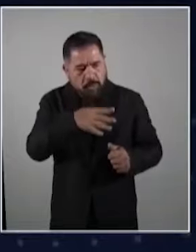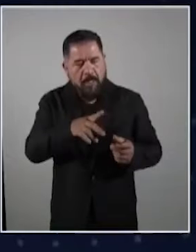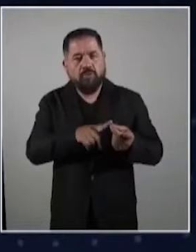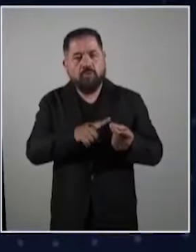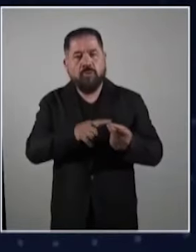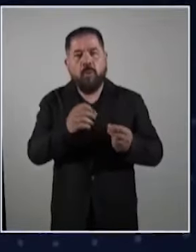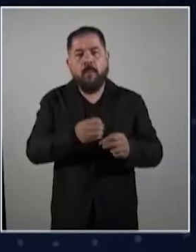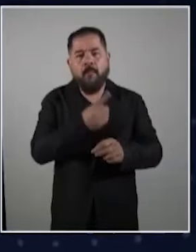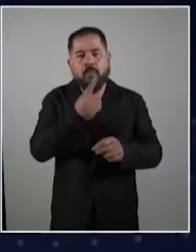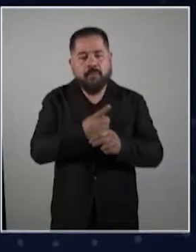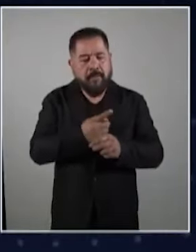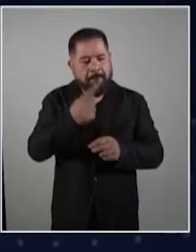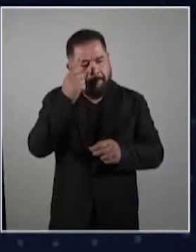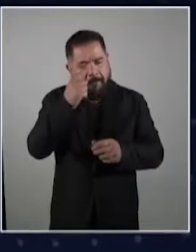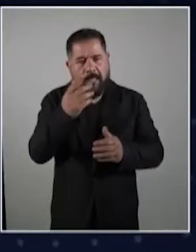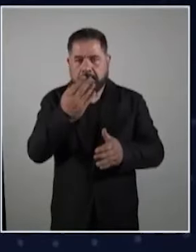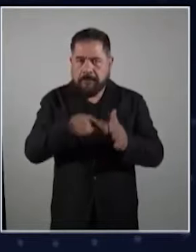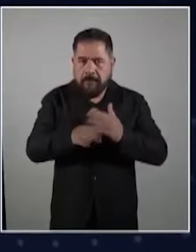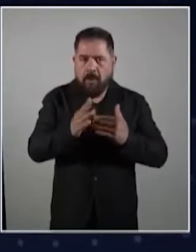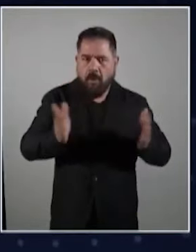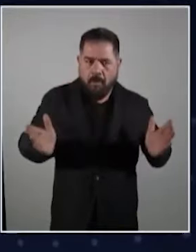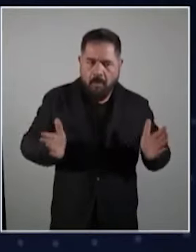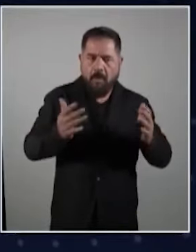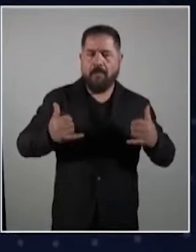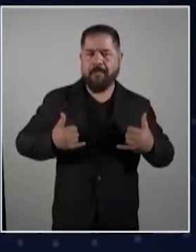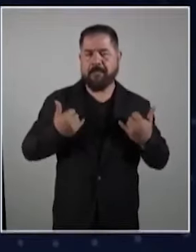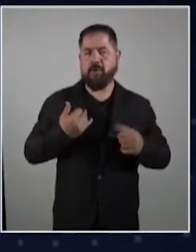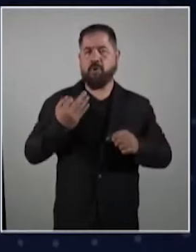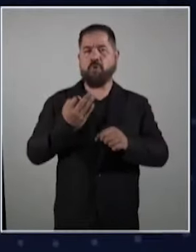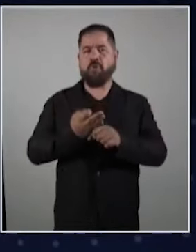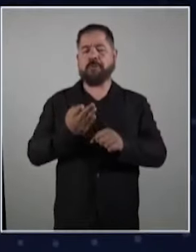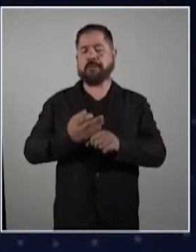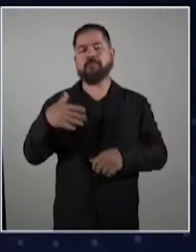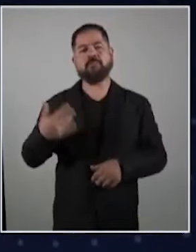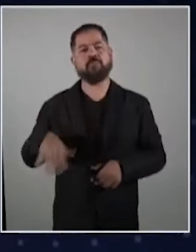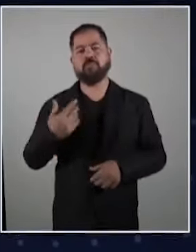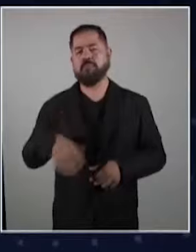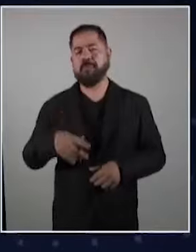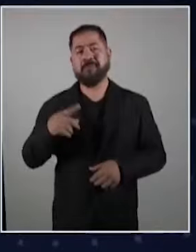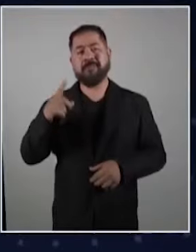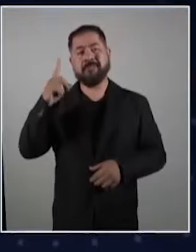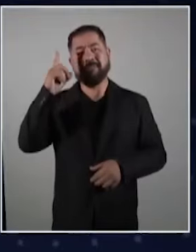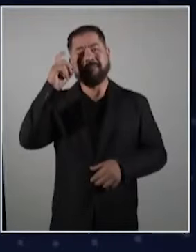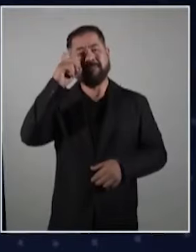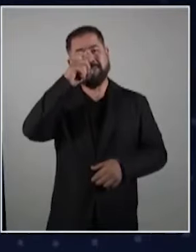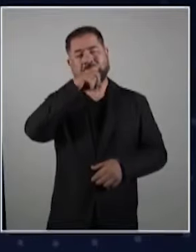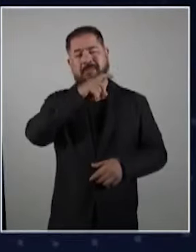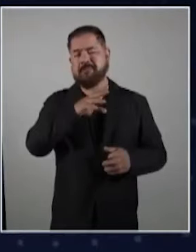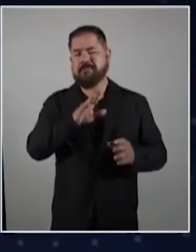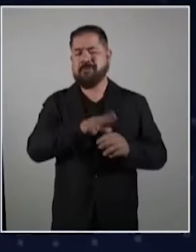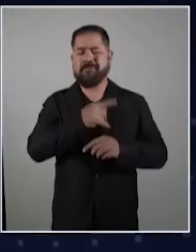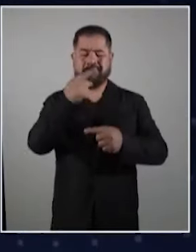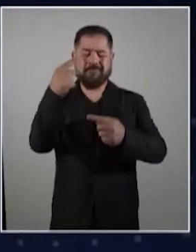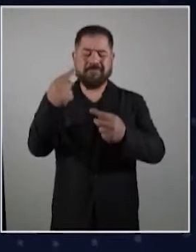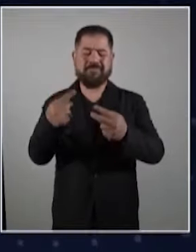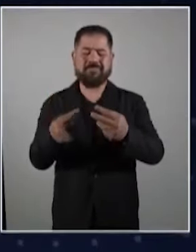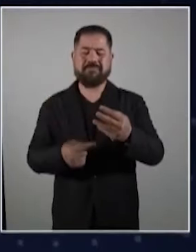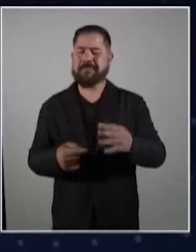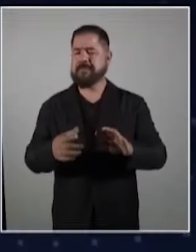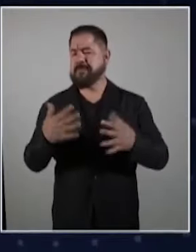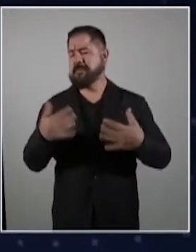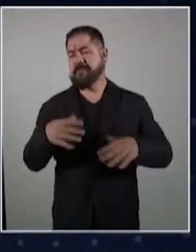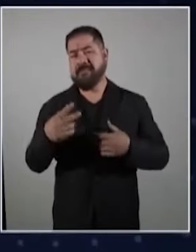oportunidad para sacar adelante a nuestros jóvenes actualmente hijuela una situación muy complicada por muchos motivos tenemos que